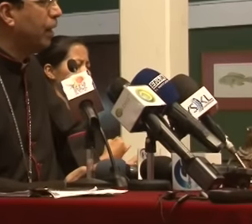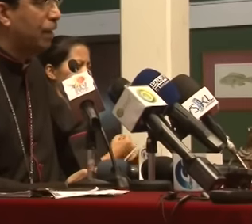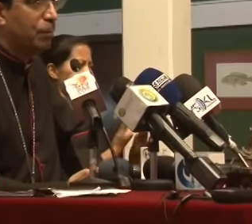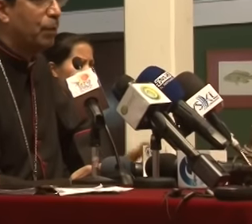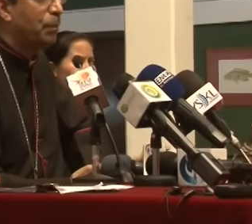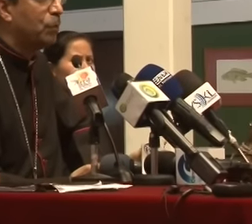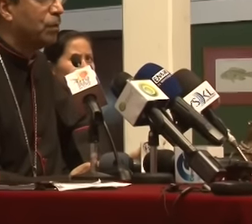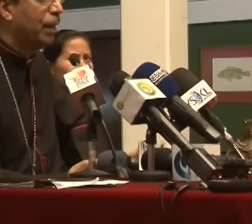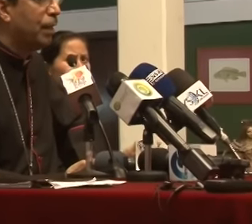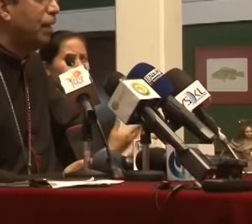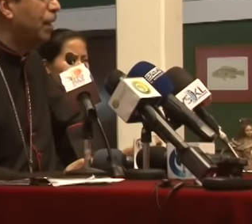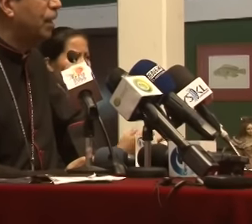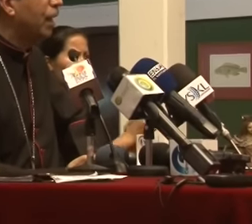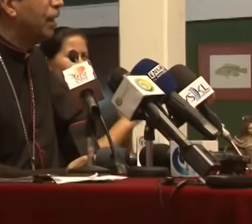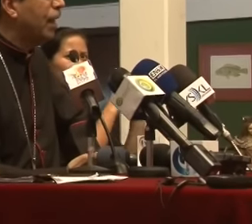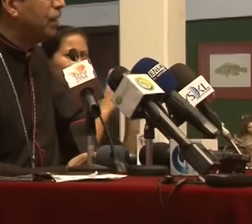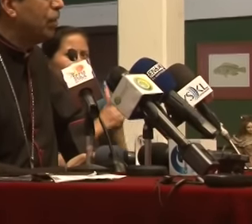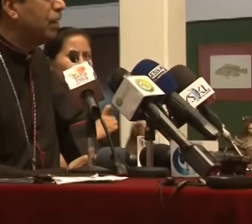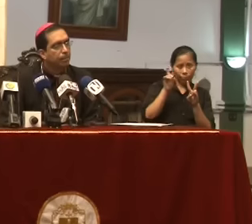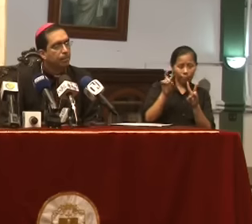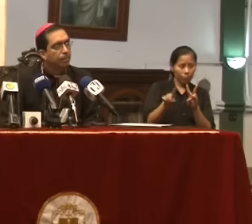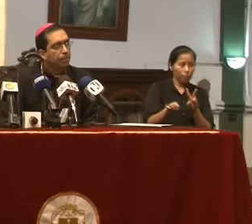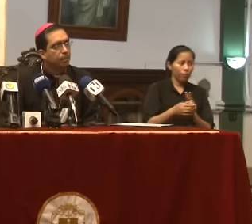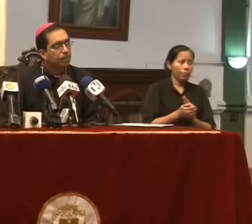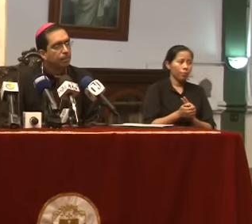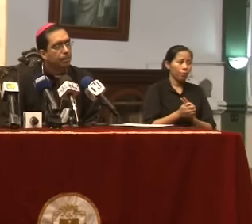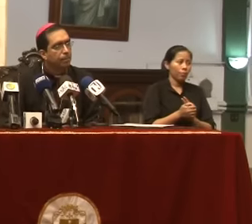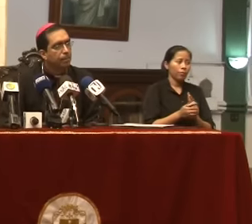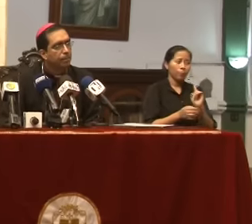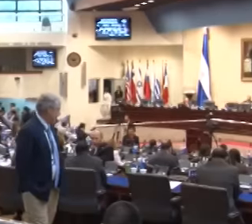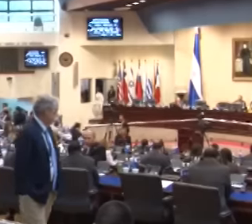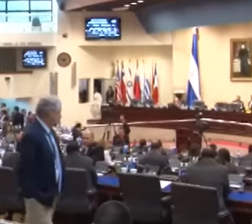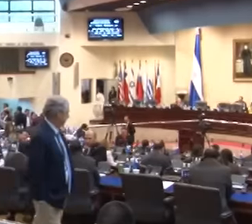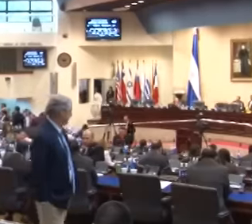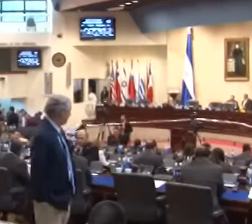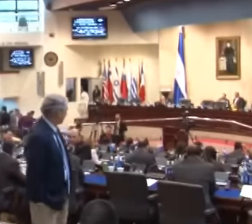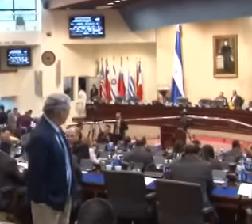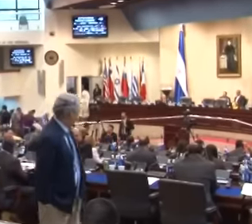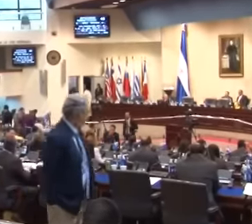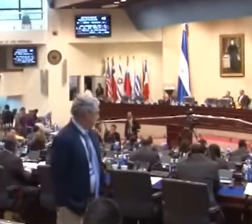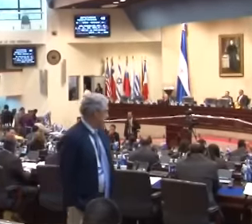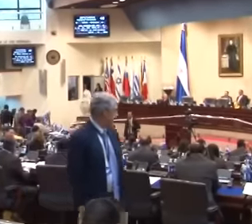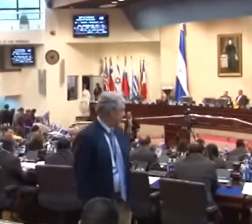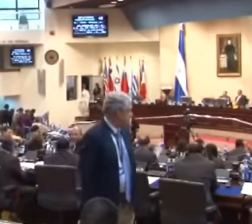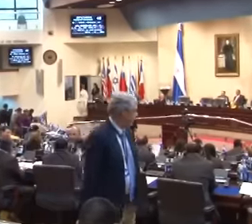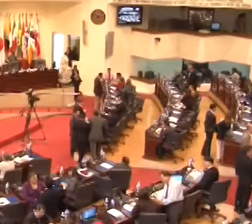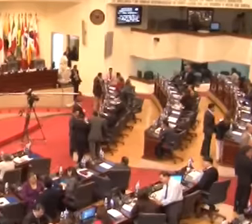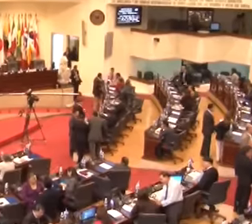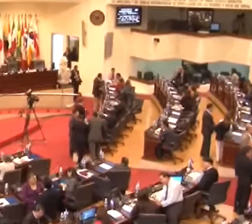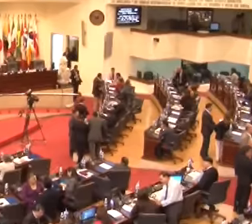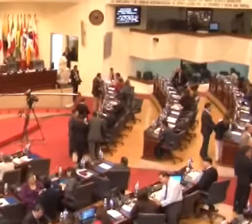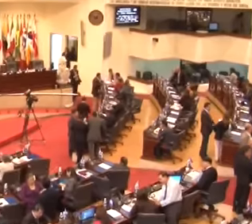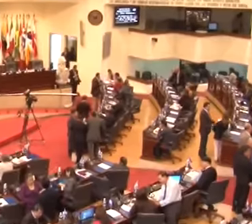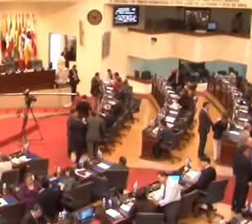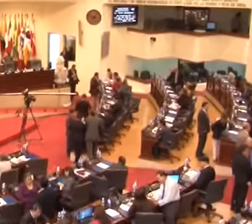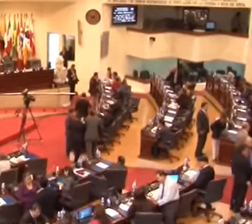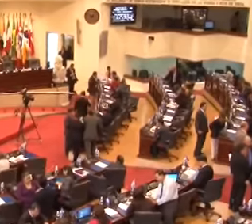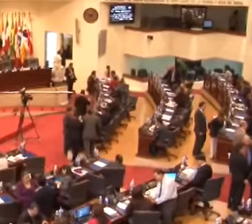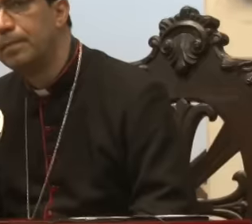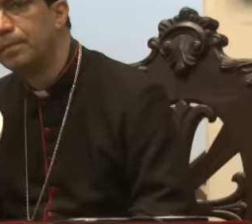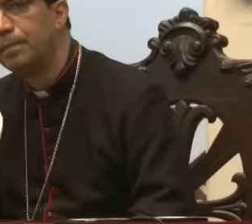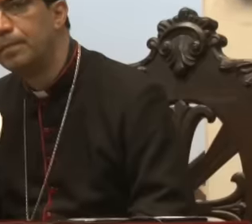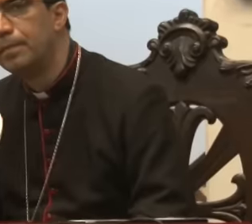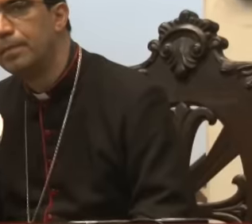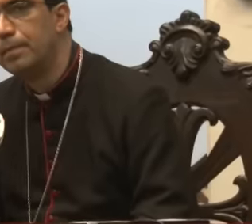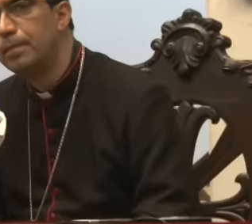El arzobispo de San Salvador, José Luis Escobar Alas, ve con agrado la decisión de la Asamblea Legislativa de suprimir la prescripción del